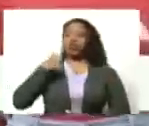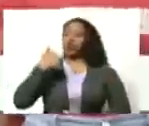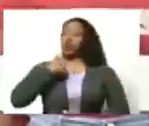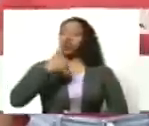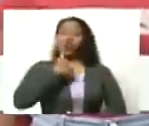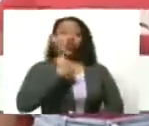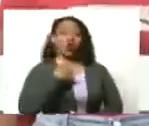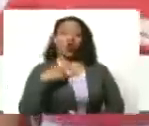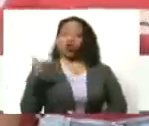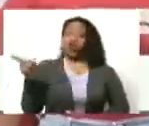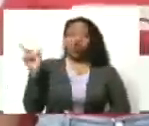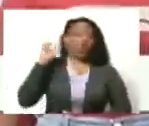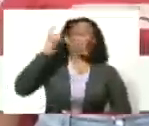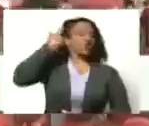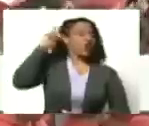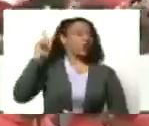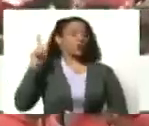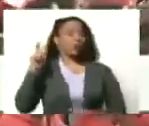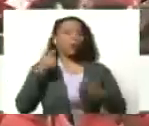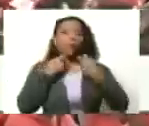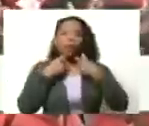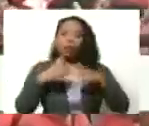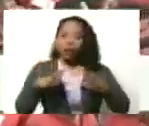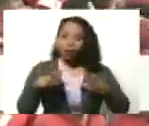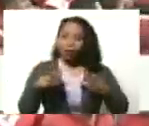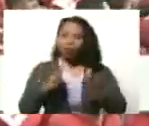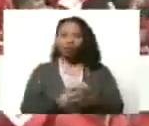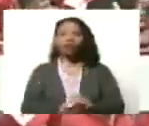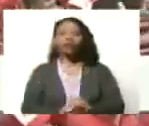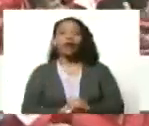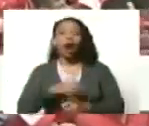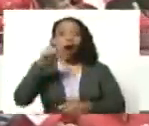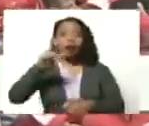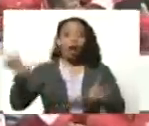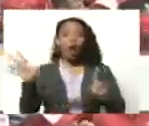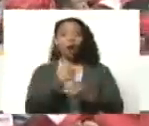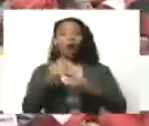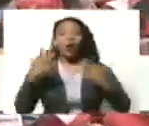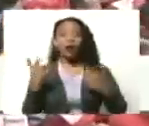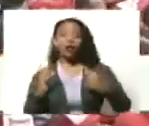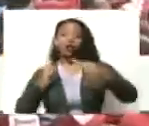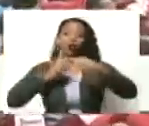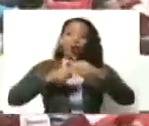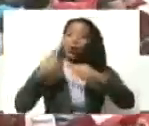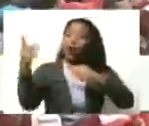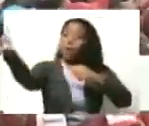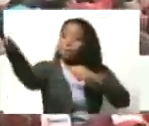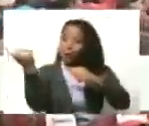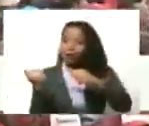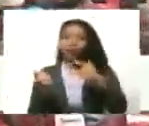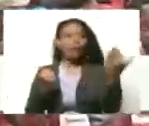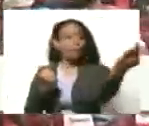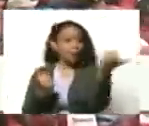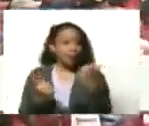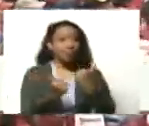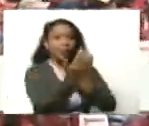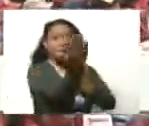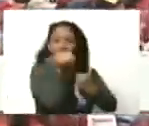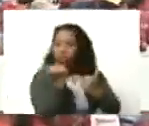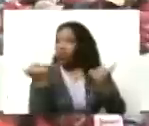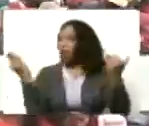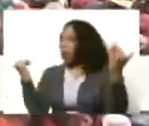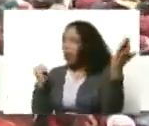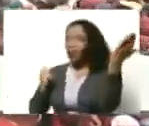sabe nada, perdemos la batalla. Aquí logramos sumando a este, más este, más esta, más este, más